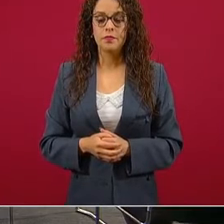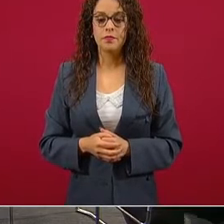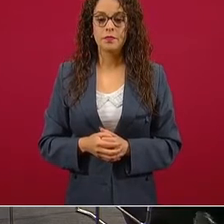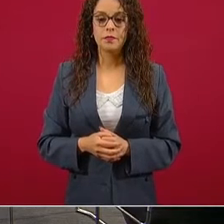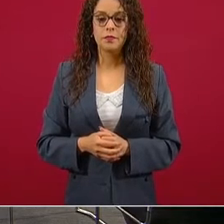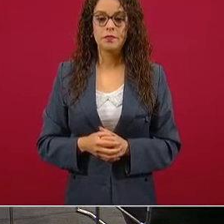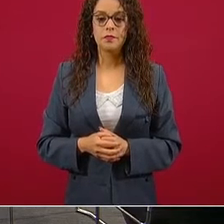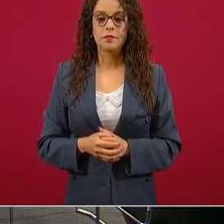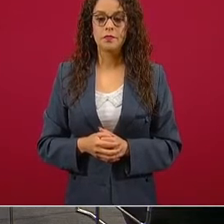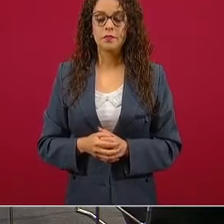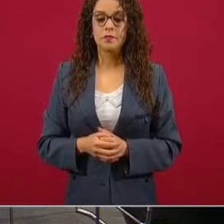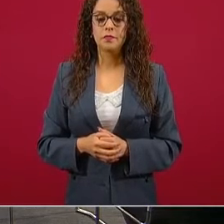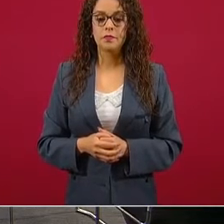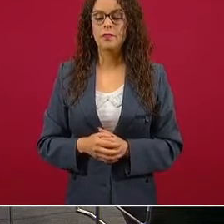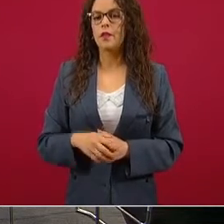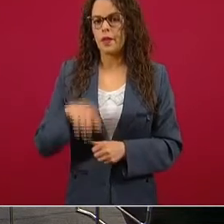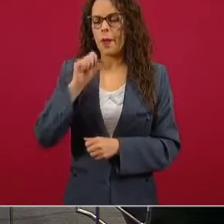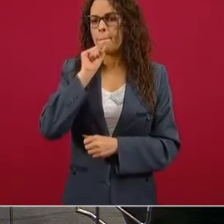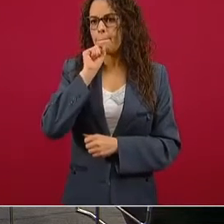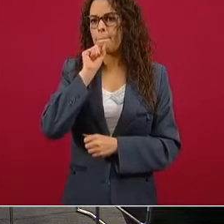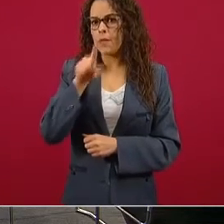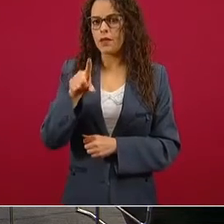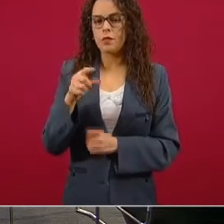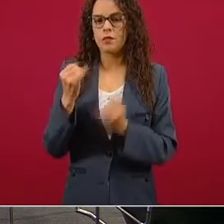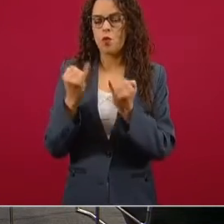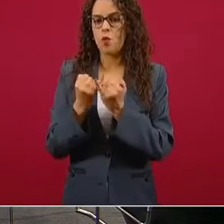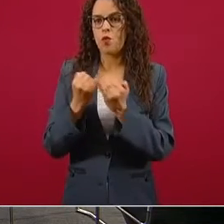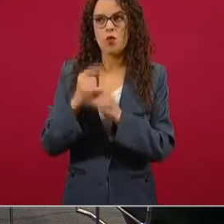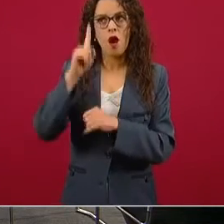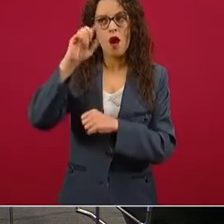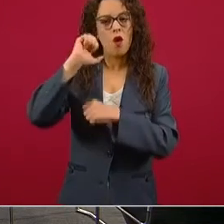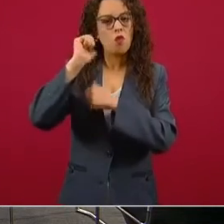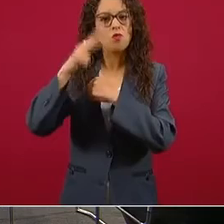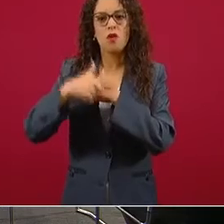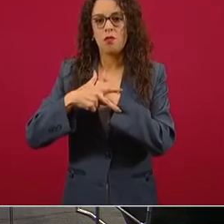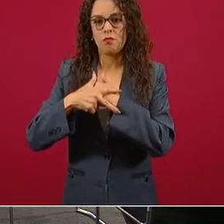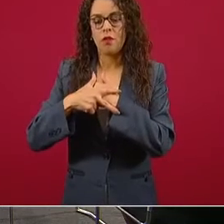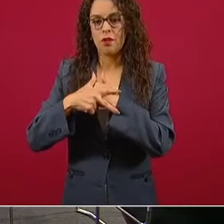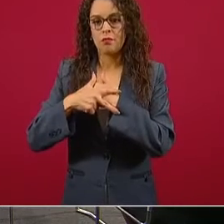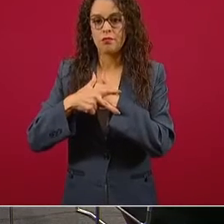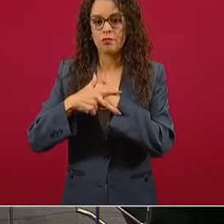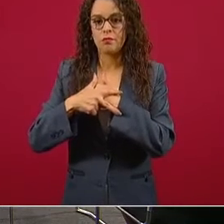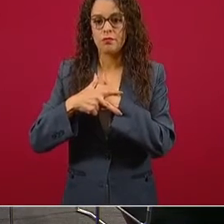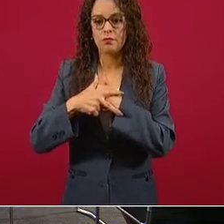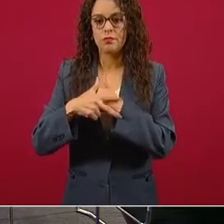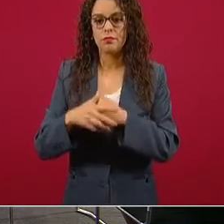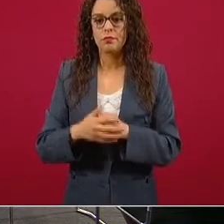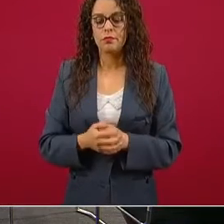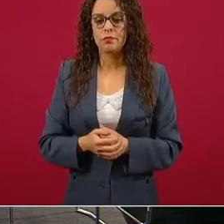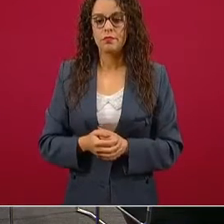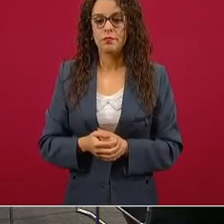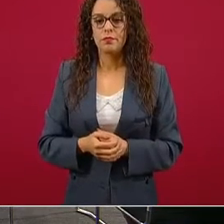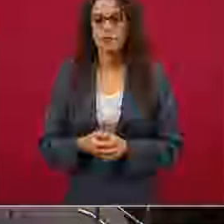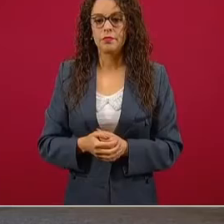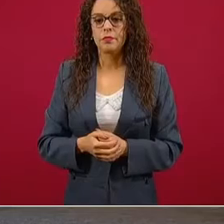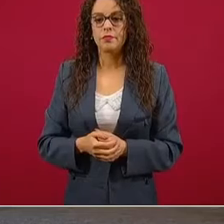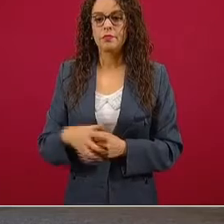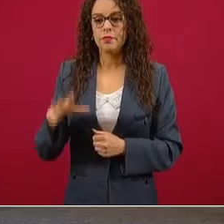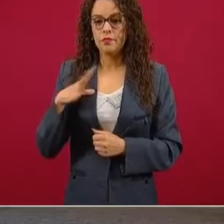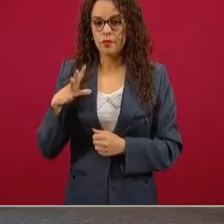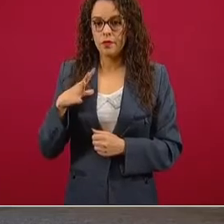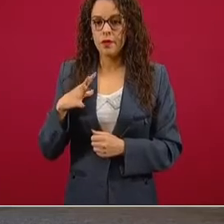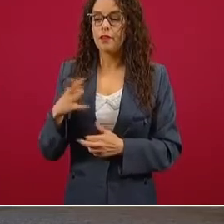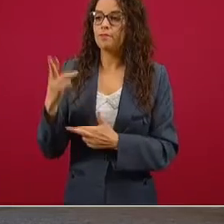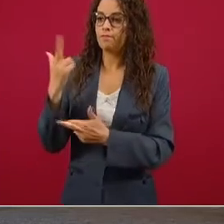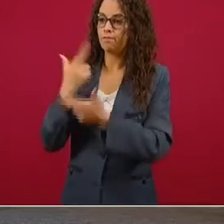Que está pasando también en el caso de Europa. Hay rebrotes,